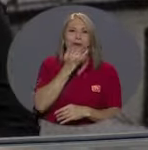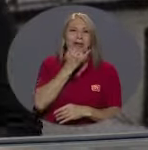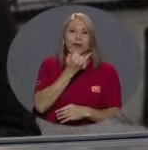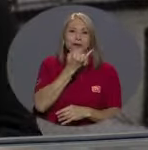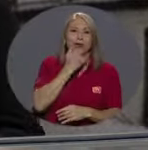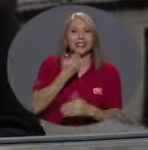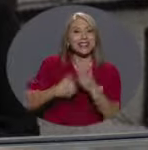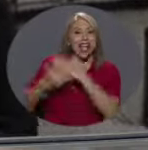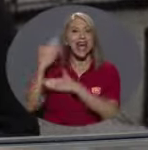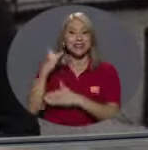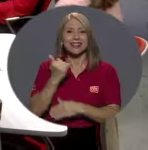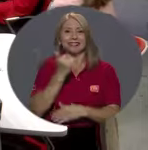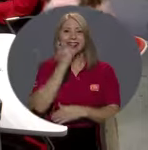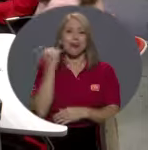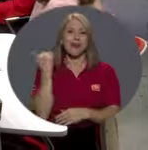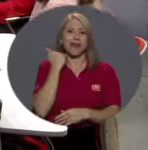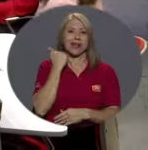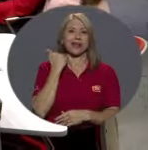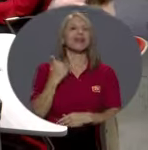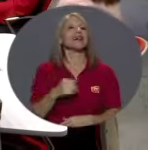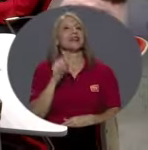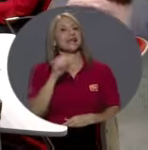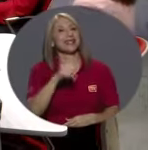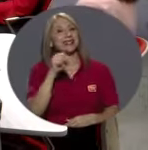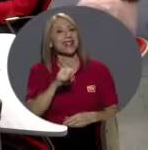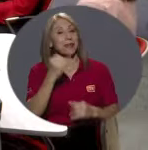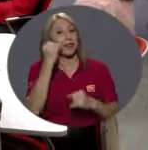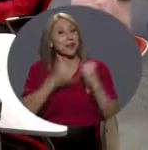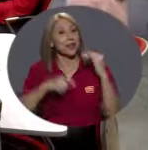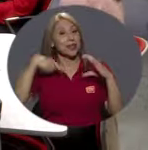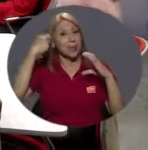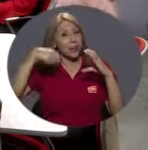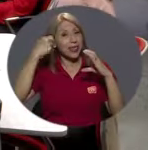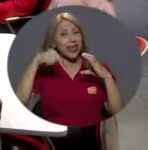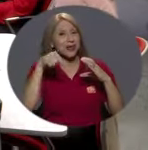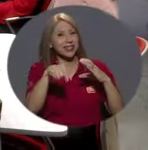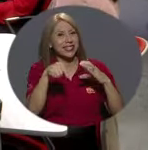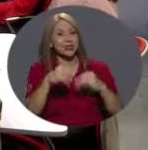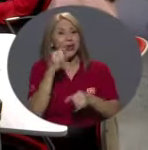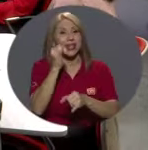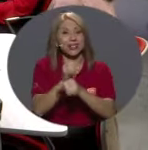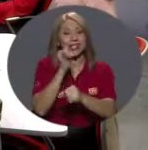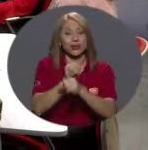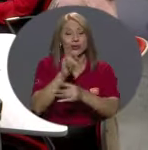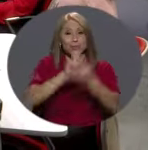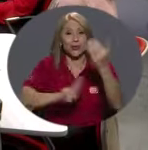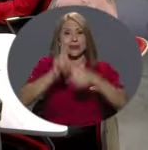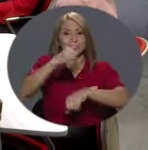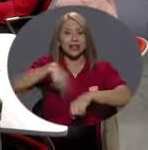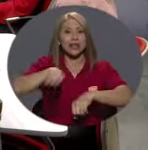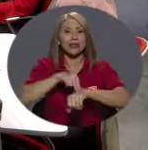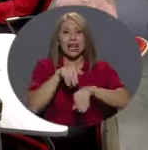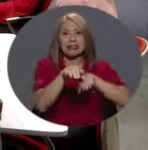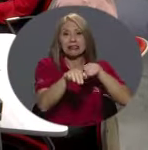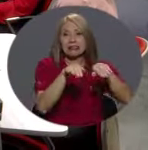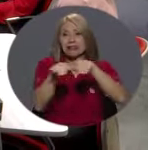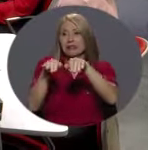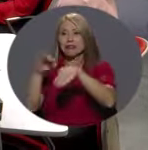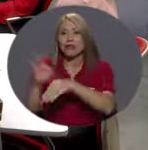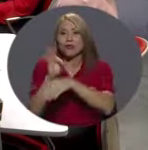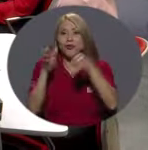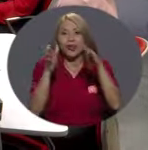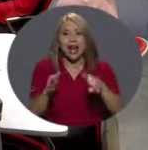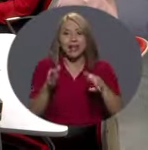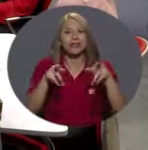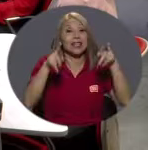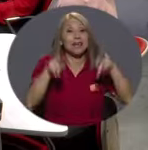cometer. Precisamente sobre ese tema es nuestro último video, en el cual la institución Universidad Nacional hace un llamado a sus funcionarios